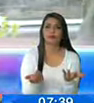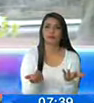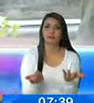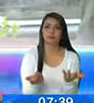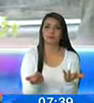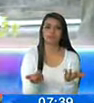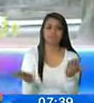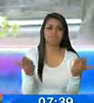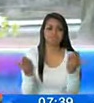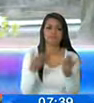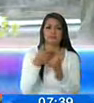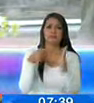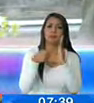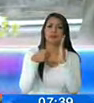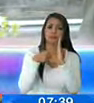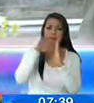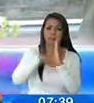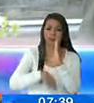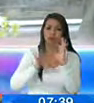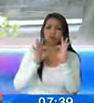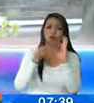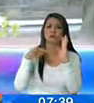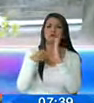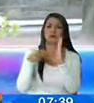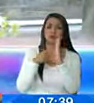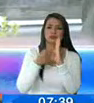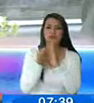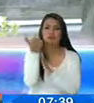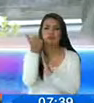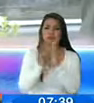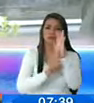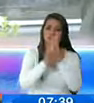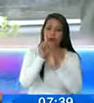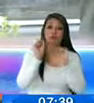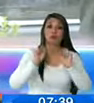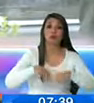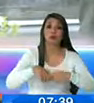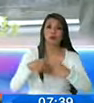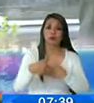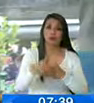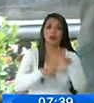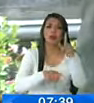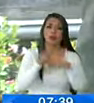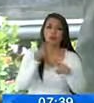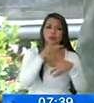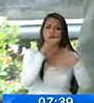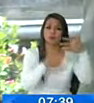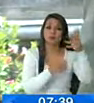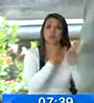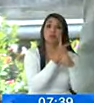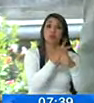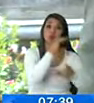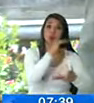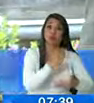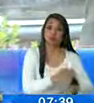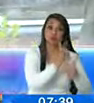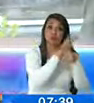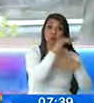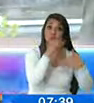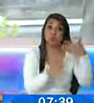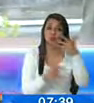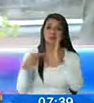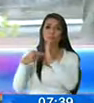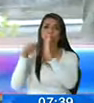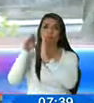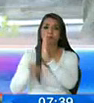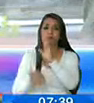ver los aranceles, que el arancel como instrumento de desarrollo puedan bajarse algunas partidas que son correspondientes